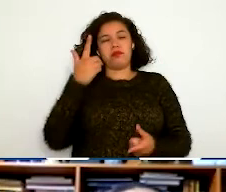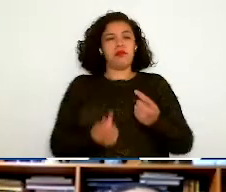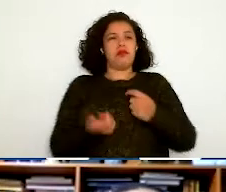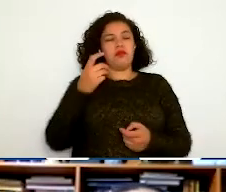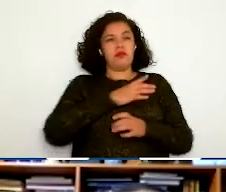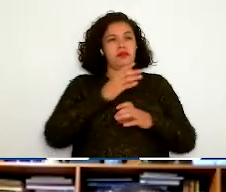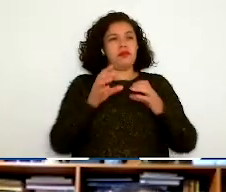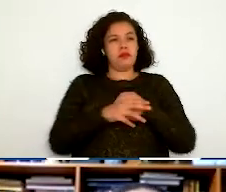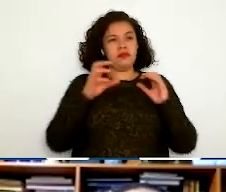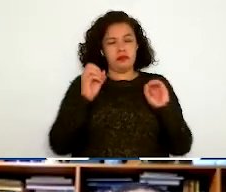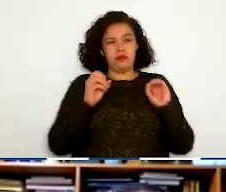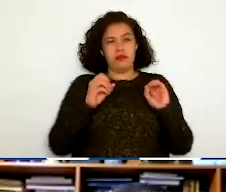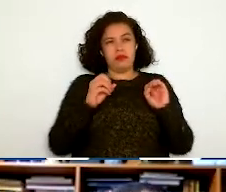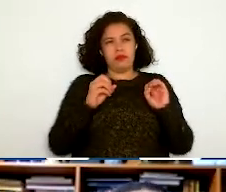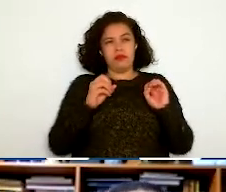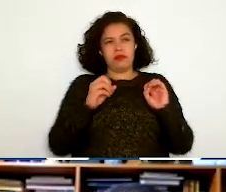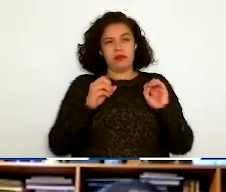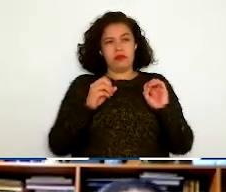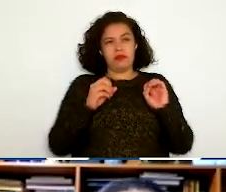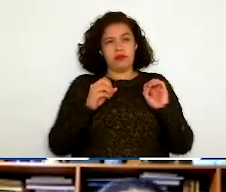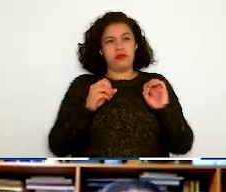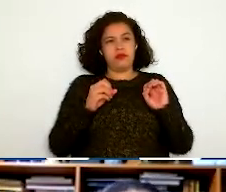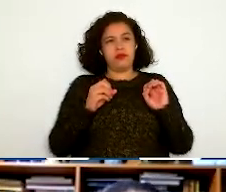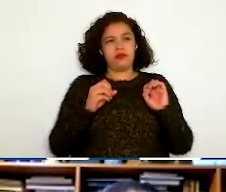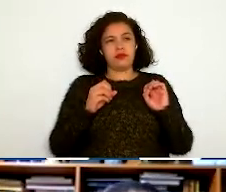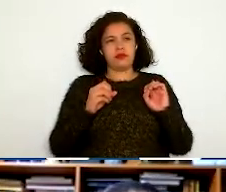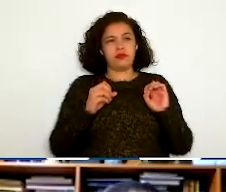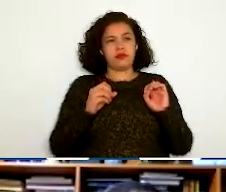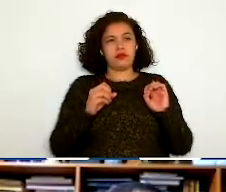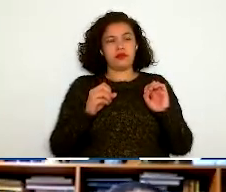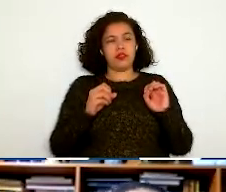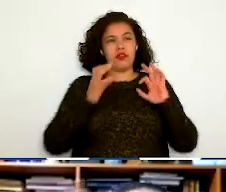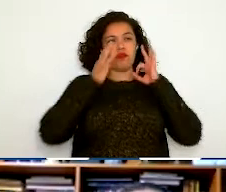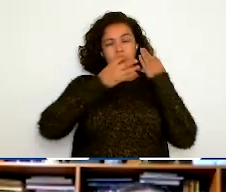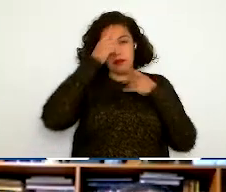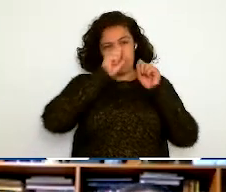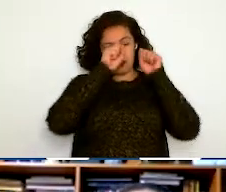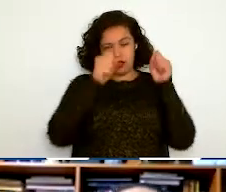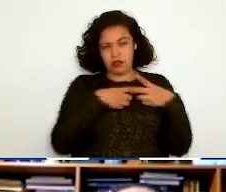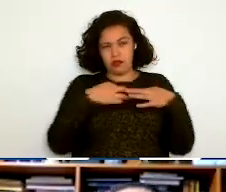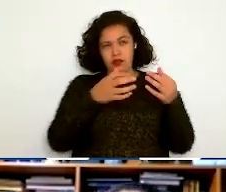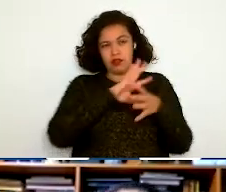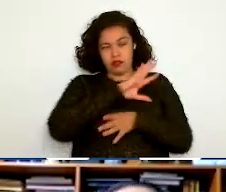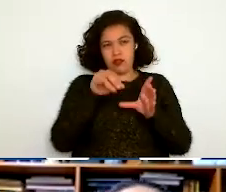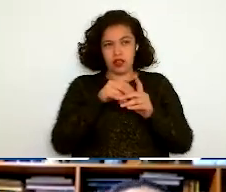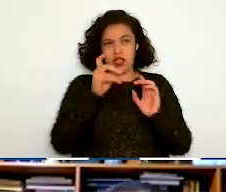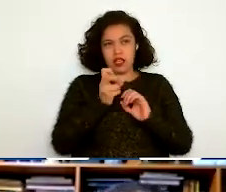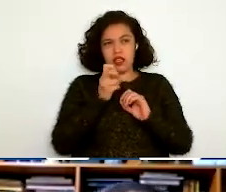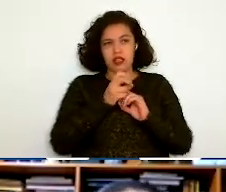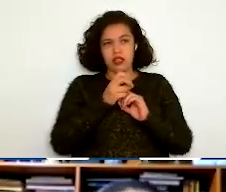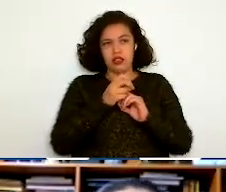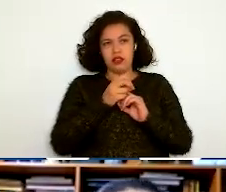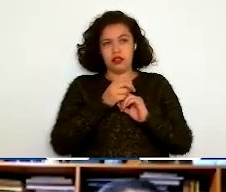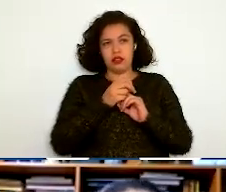o constructos que conforman el sistema de calidad integrado y que por ende, ¿no?, es una de las